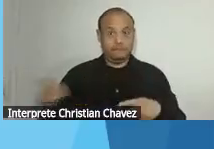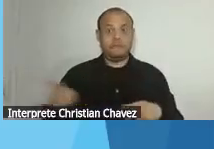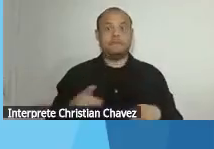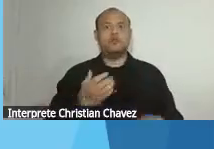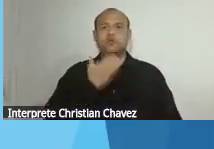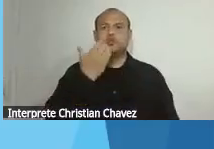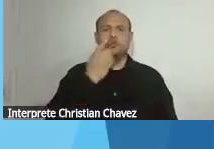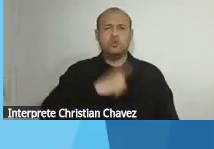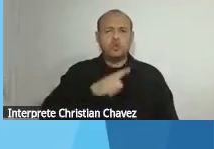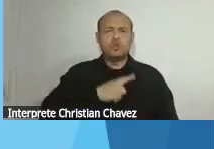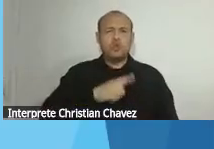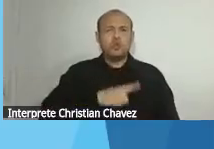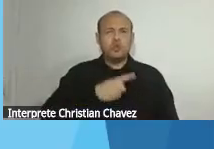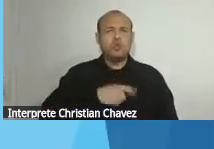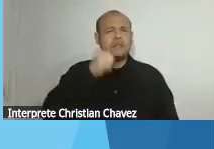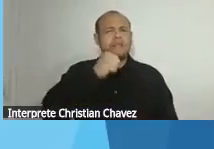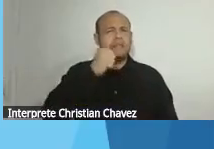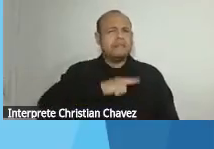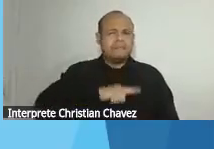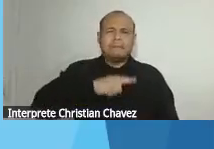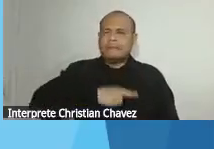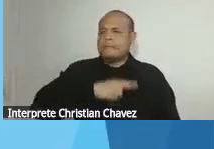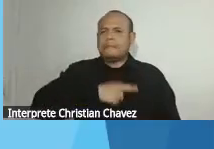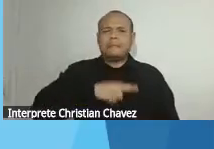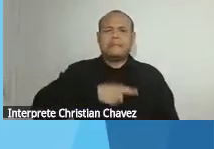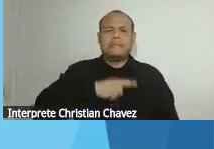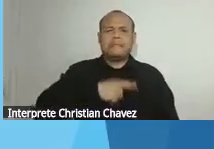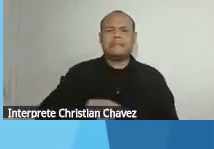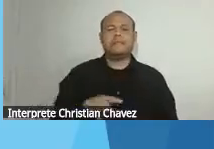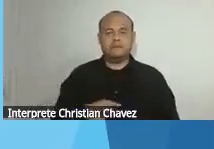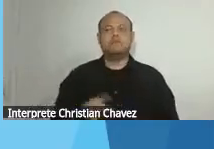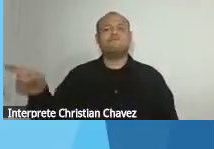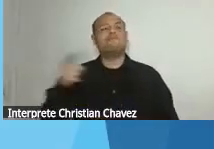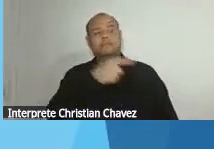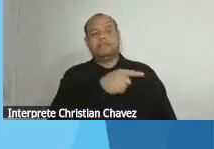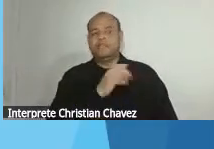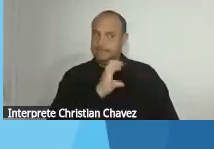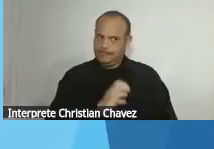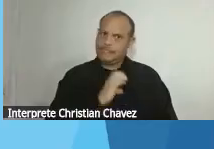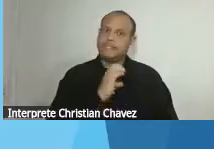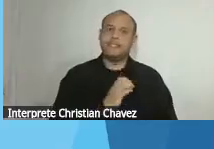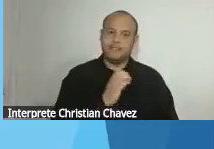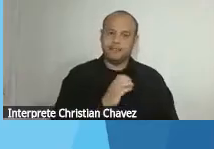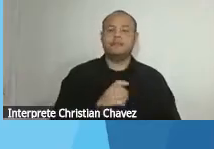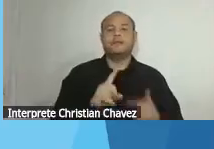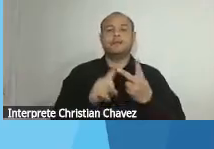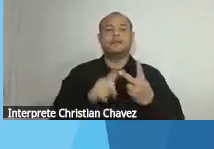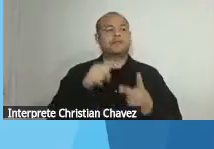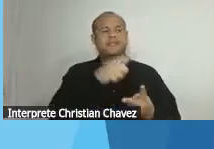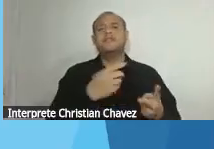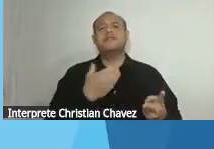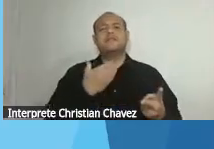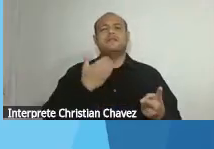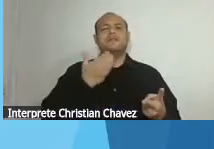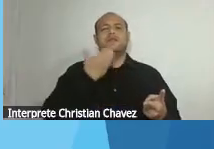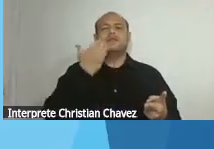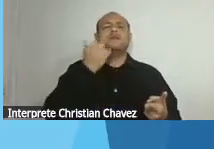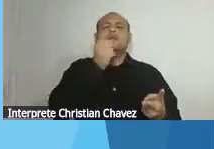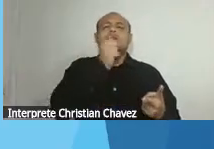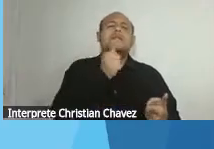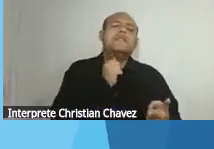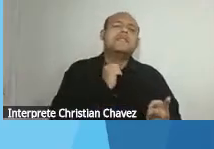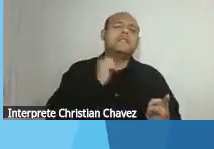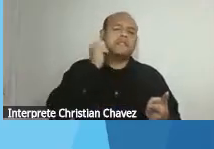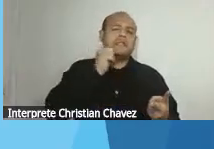mucho, constantemente, ¿sí? Puede ser un síntoma. Si la persona le da mucha sed, si la persona le da mucha